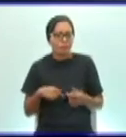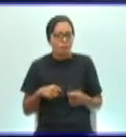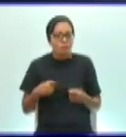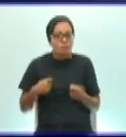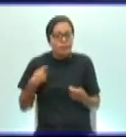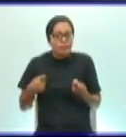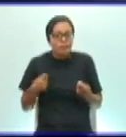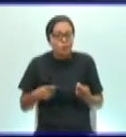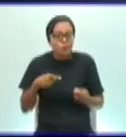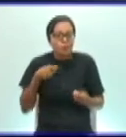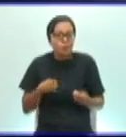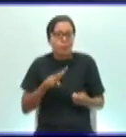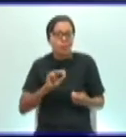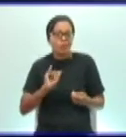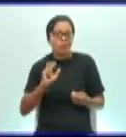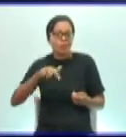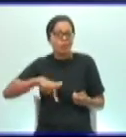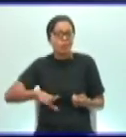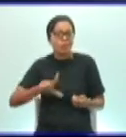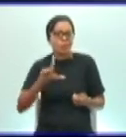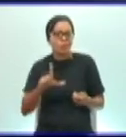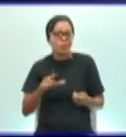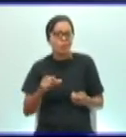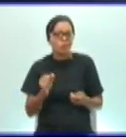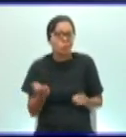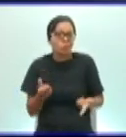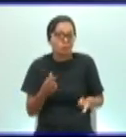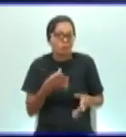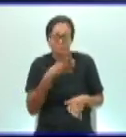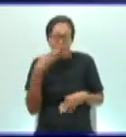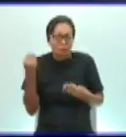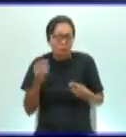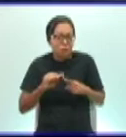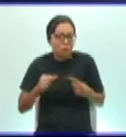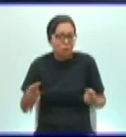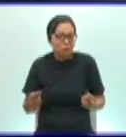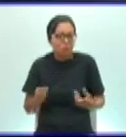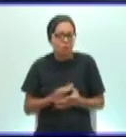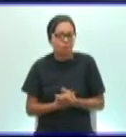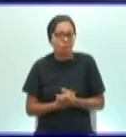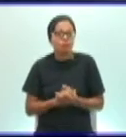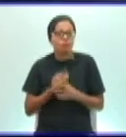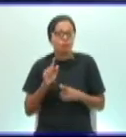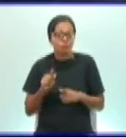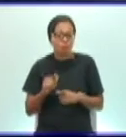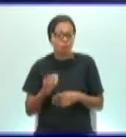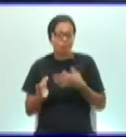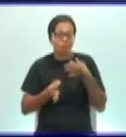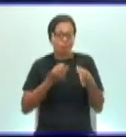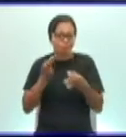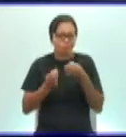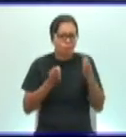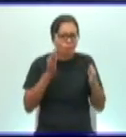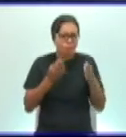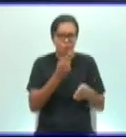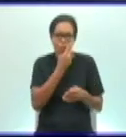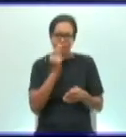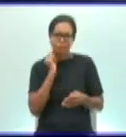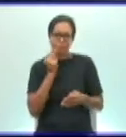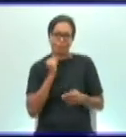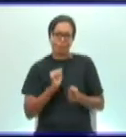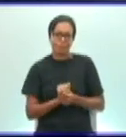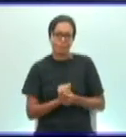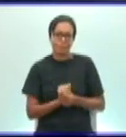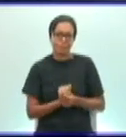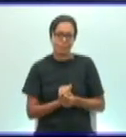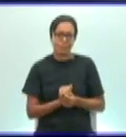julio, el papel de Martí, o sea, Martí como autor intelectual, o sea que estamos hablando de un enfoque martiano de la historia de la soberanía. Creo que son postulados que